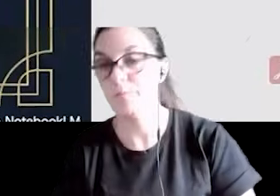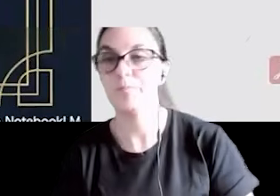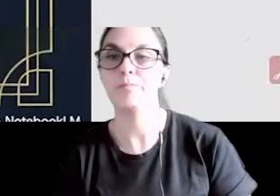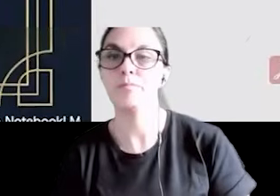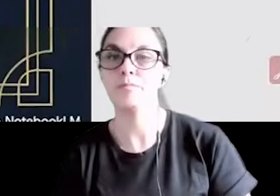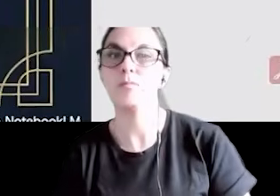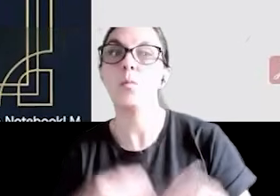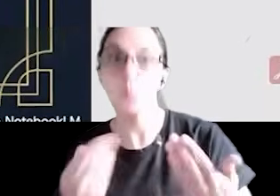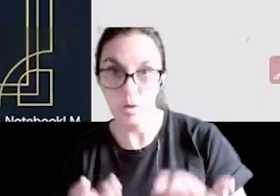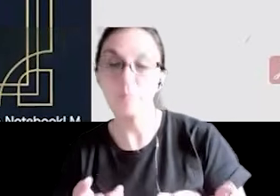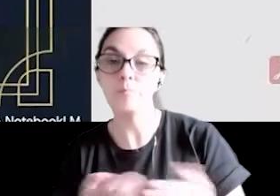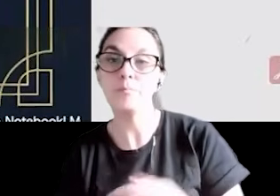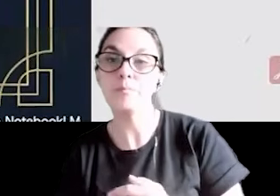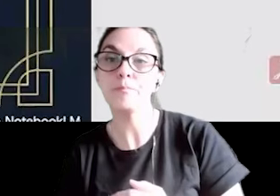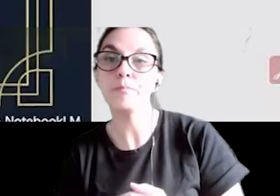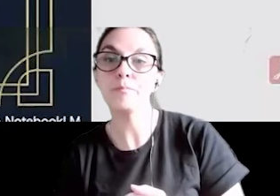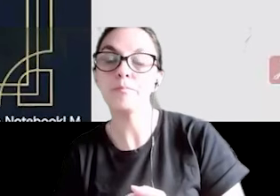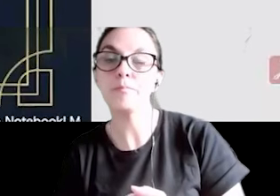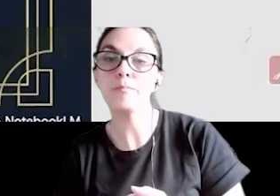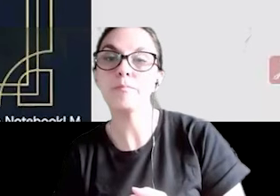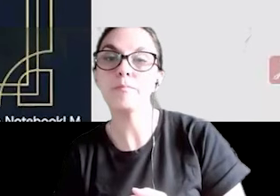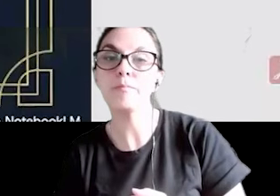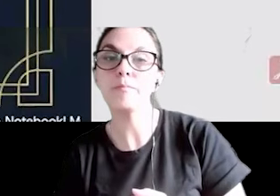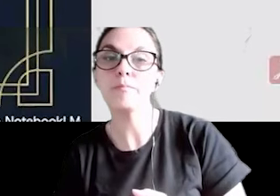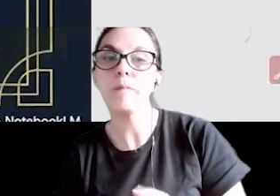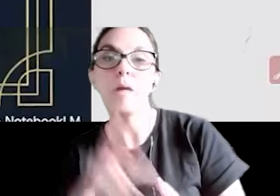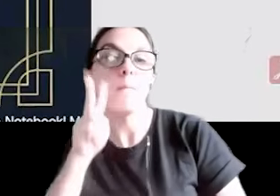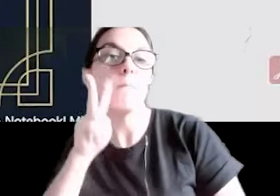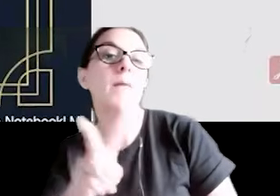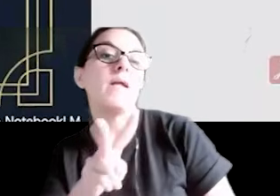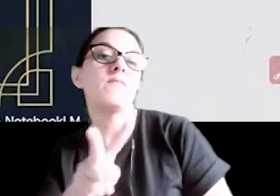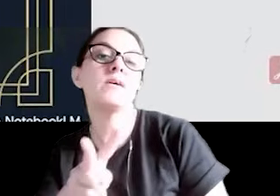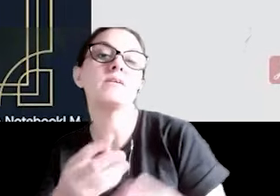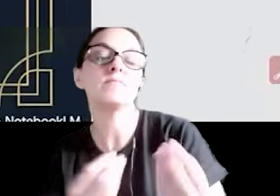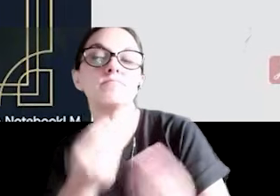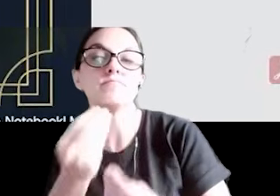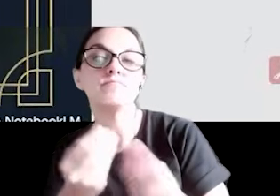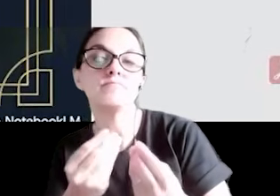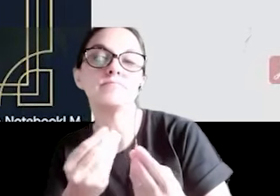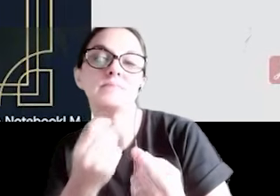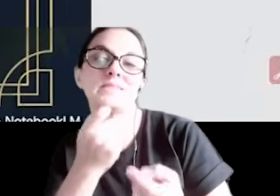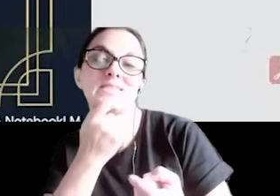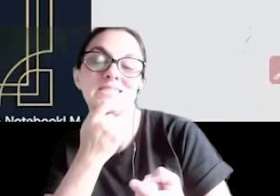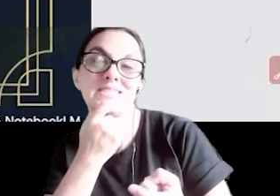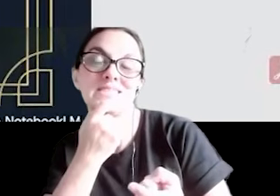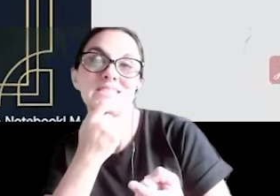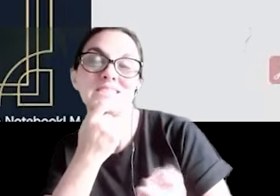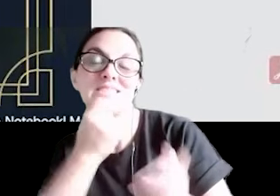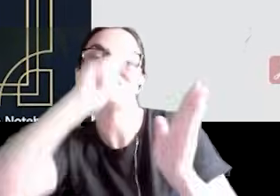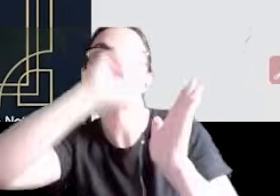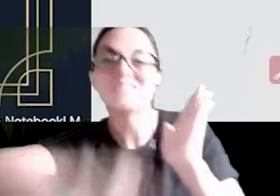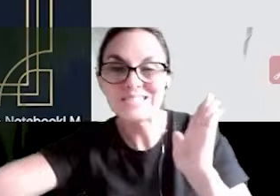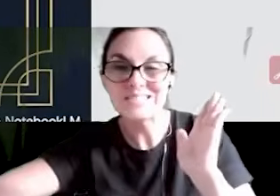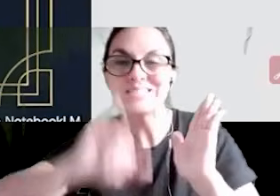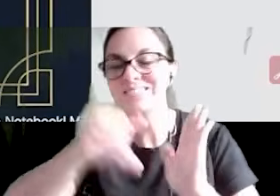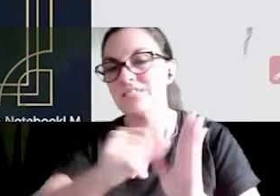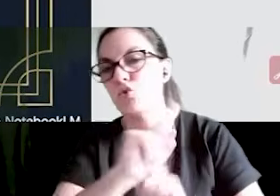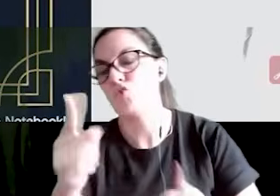este concepto nuevo de discrepancia significativa para ver en qué casos podríamos impugnar esa declaración